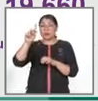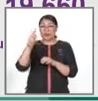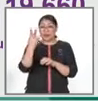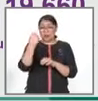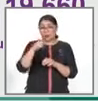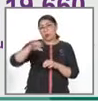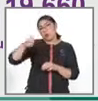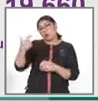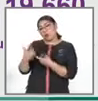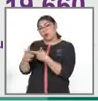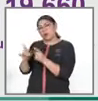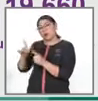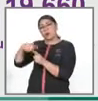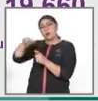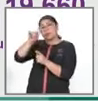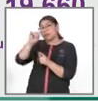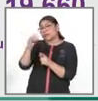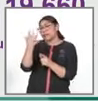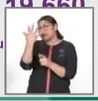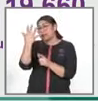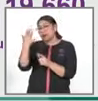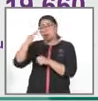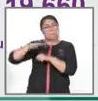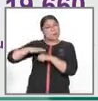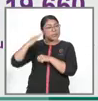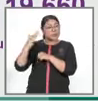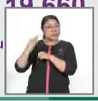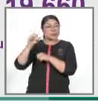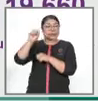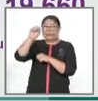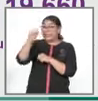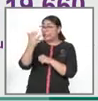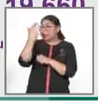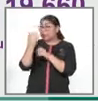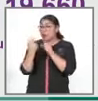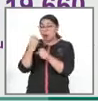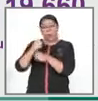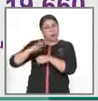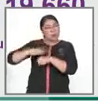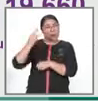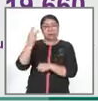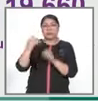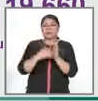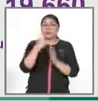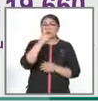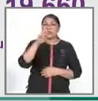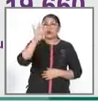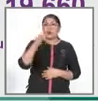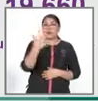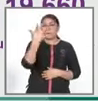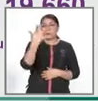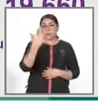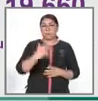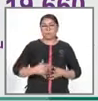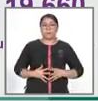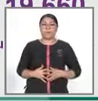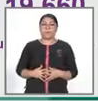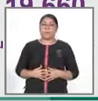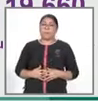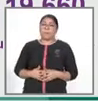edad de 65 años y más 3145 casos